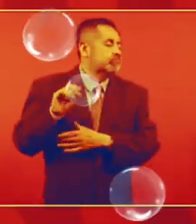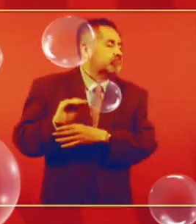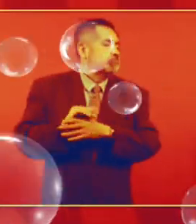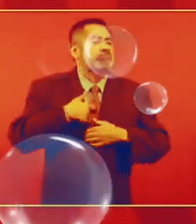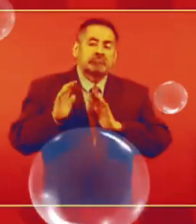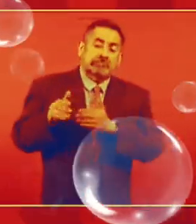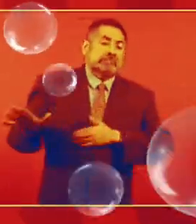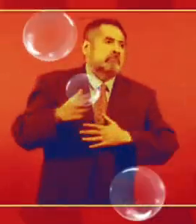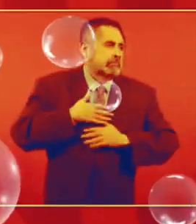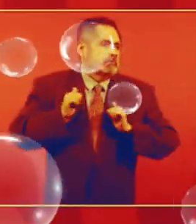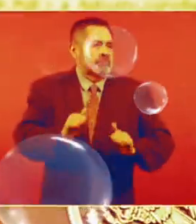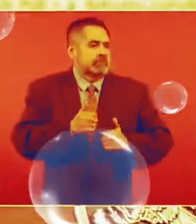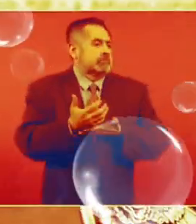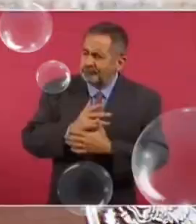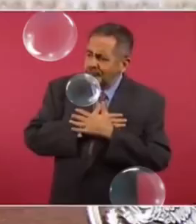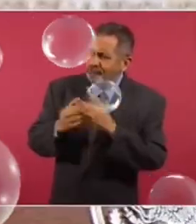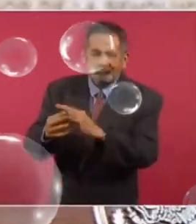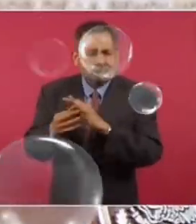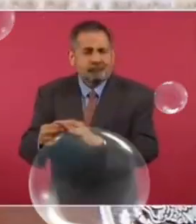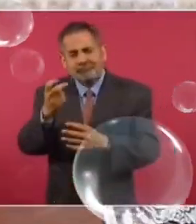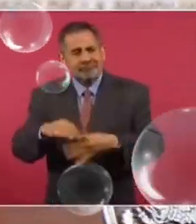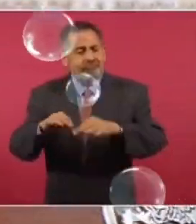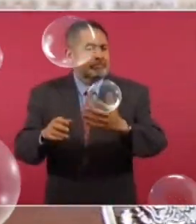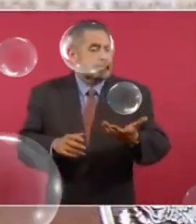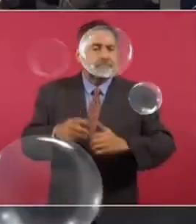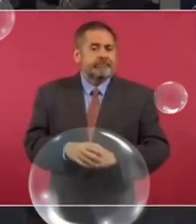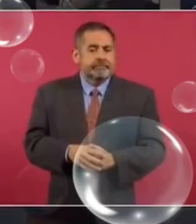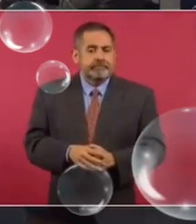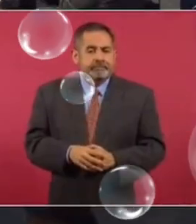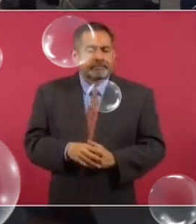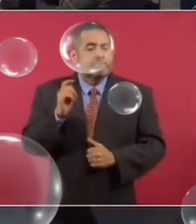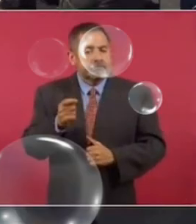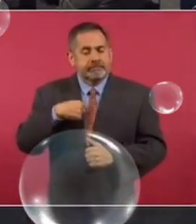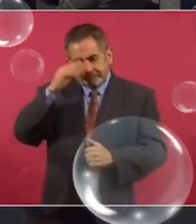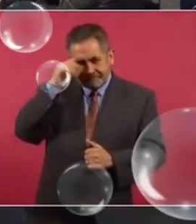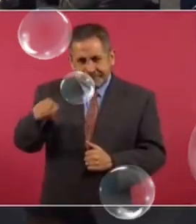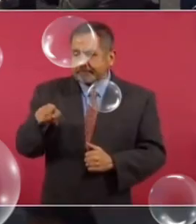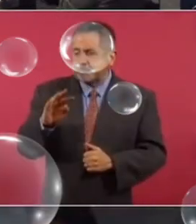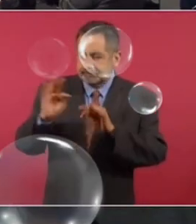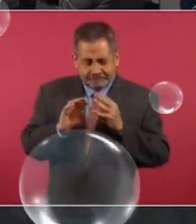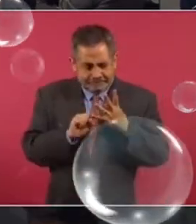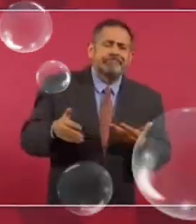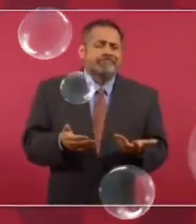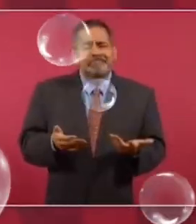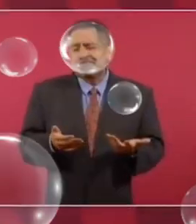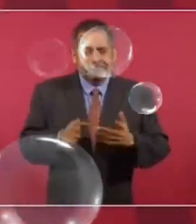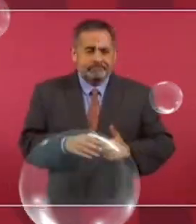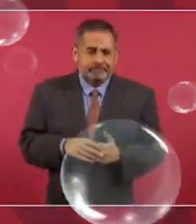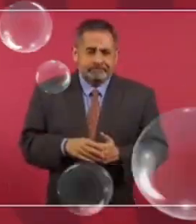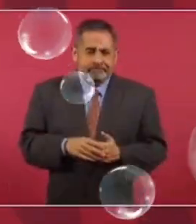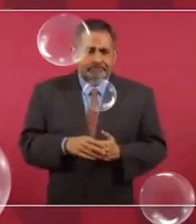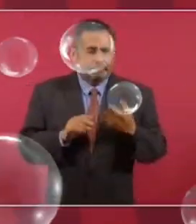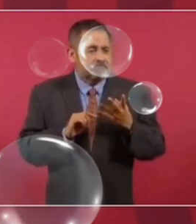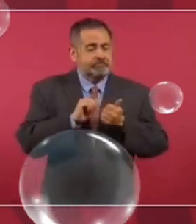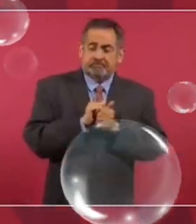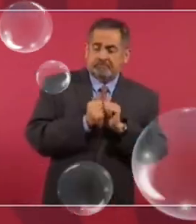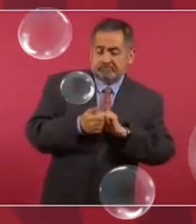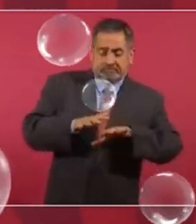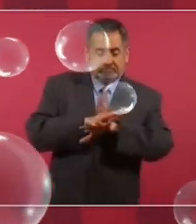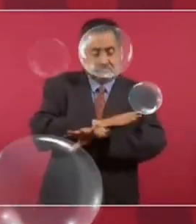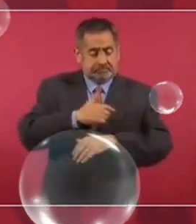vuelva egoísta, individualista, aspiracionista. Que si no, en el ascenso, en la escala social, se va asumiendo una